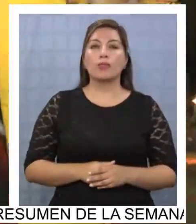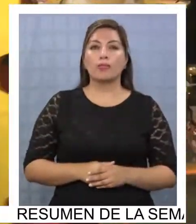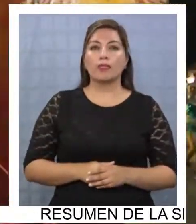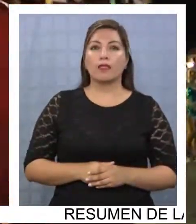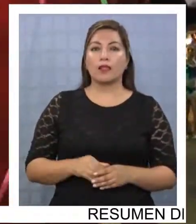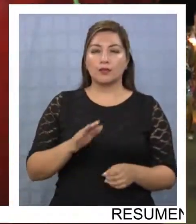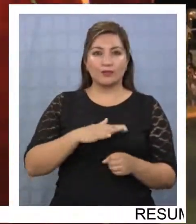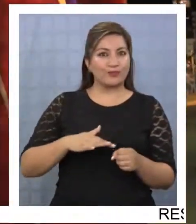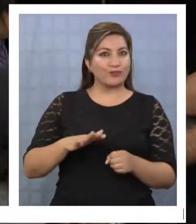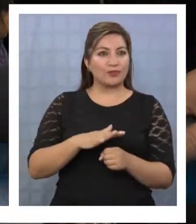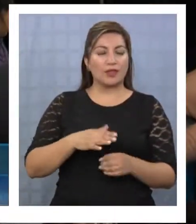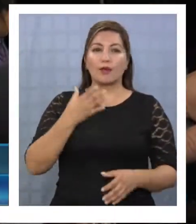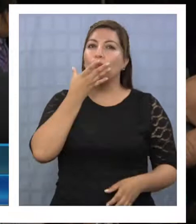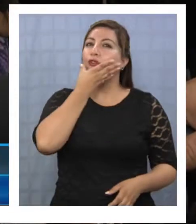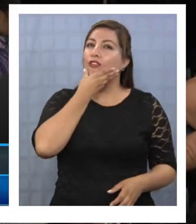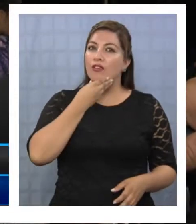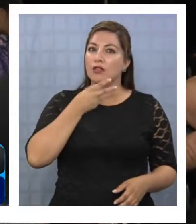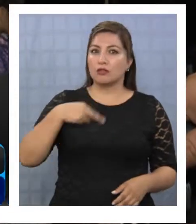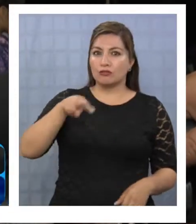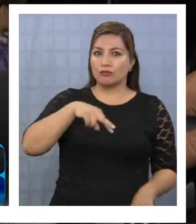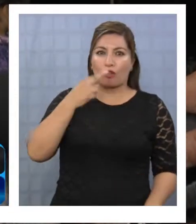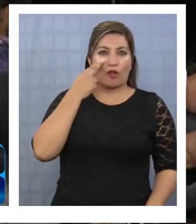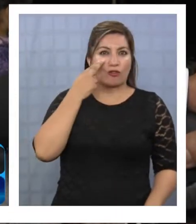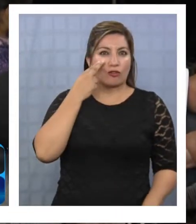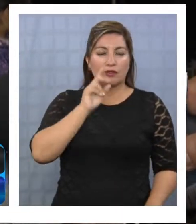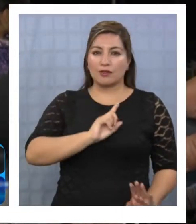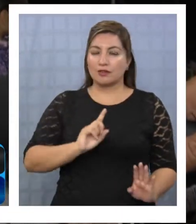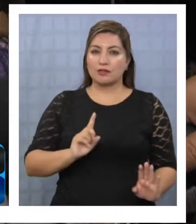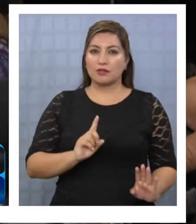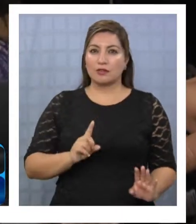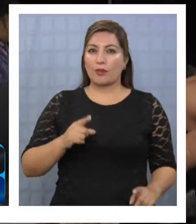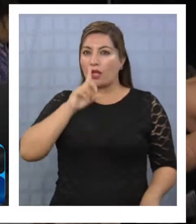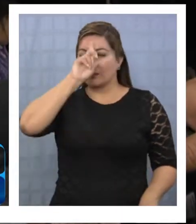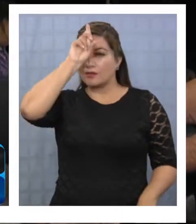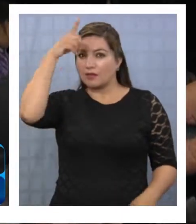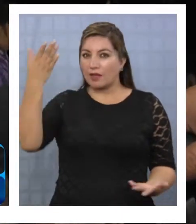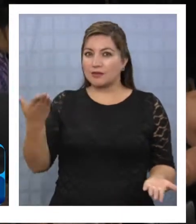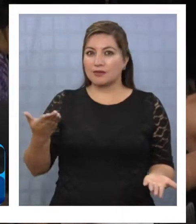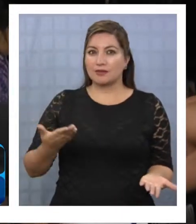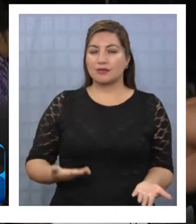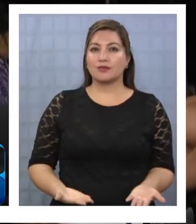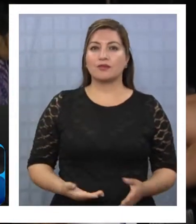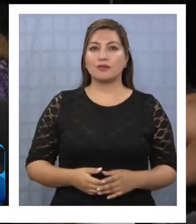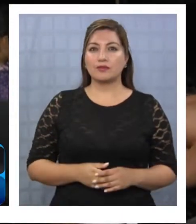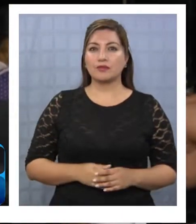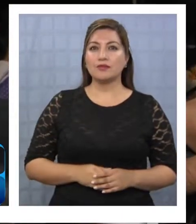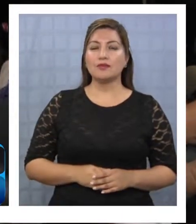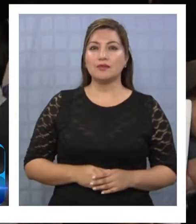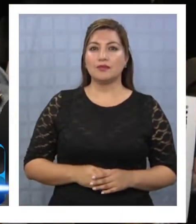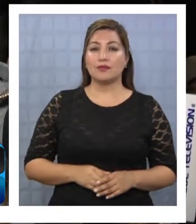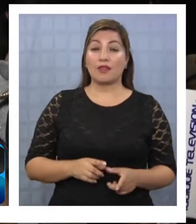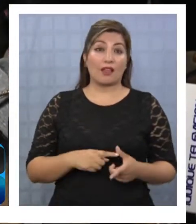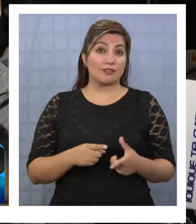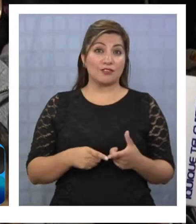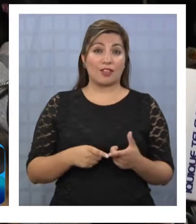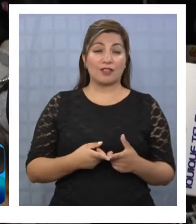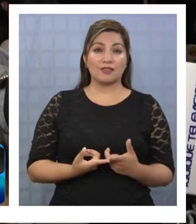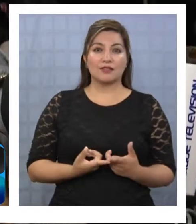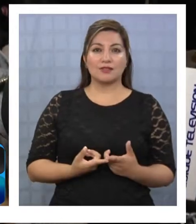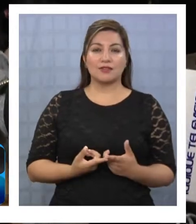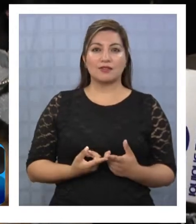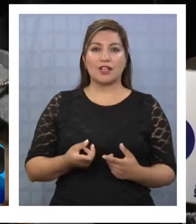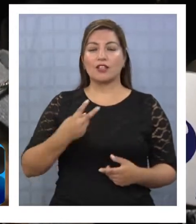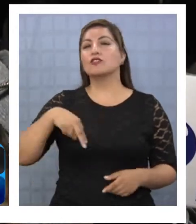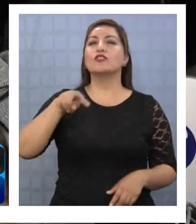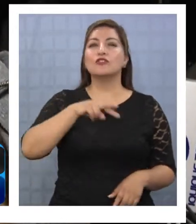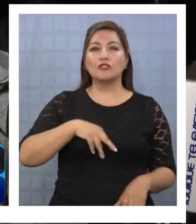hermoso porque uno no conoce muchas veces las tradiciones antiguas. Entonces uno se